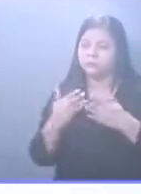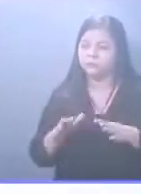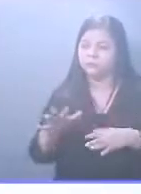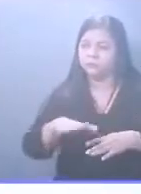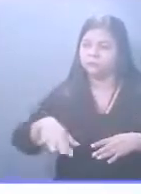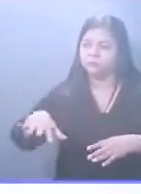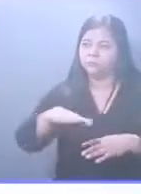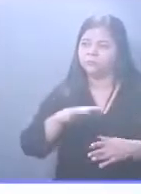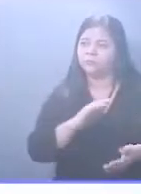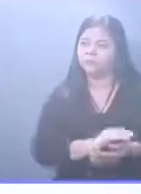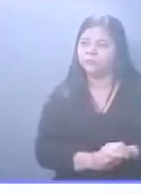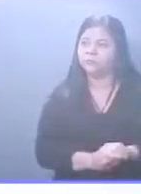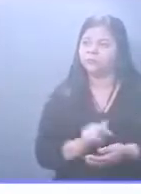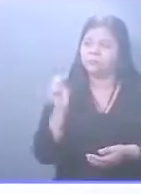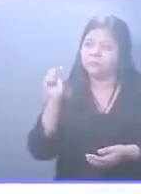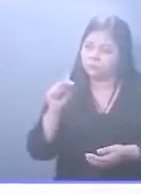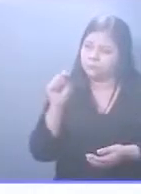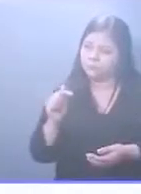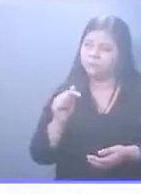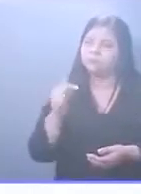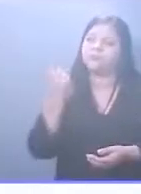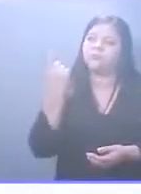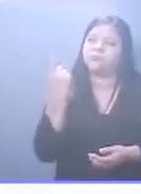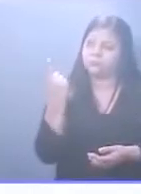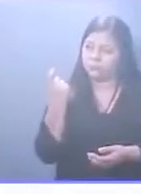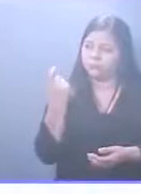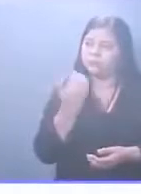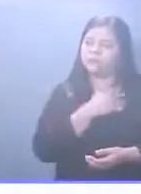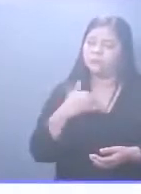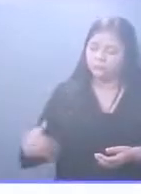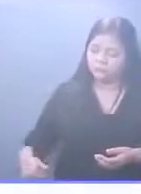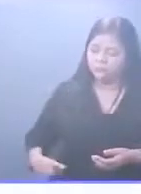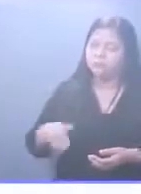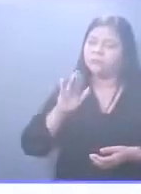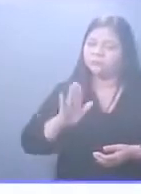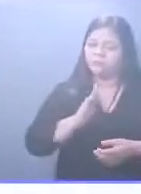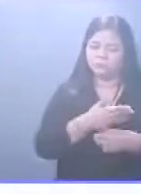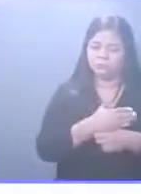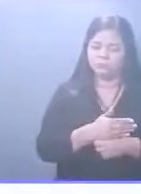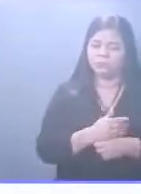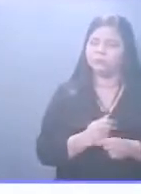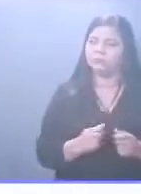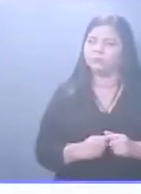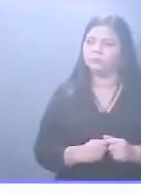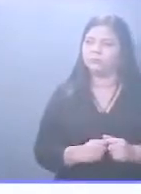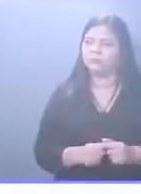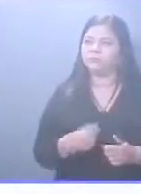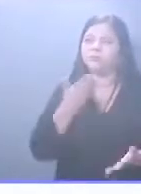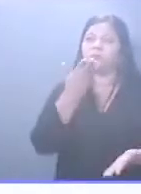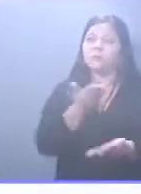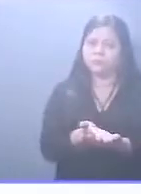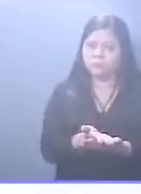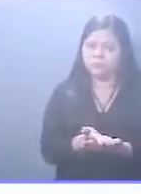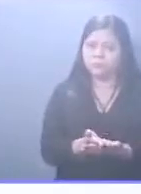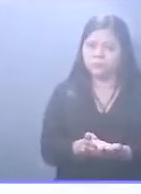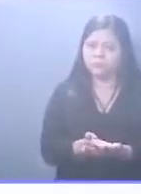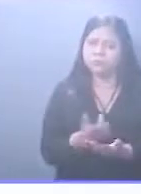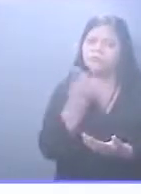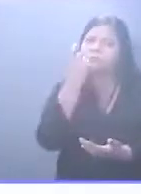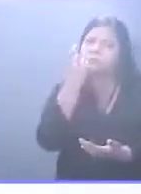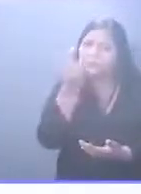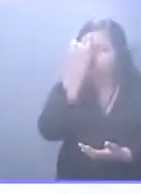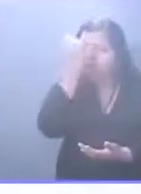sectores. Es eso lo que le falta al presidente y a su partido y sus candidatos. Propuestas. Le